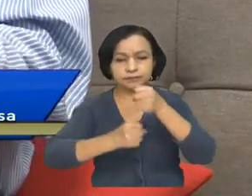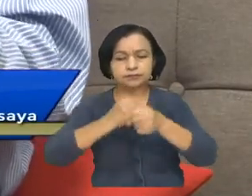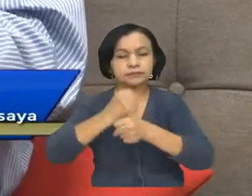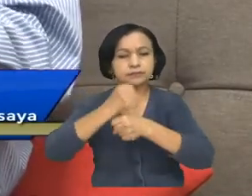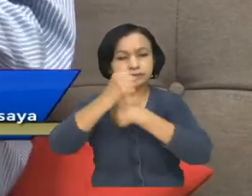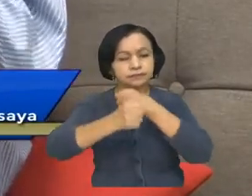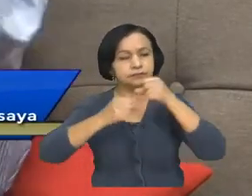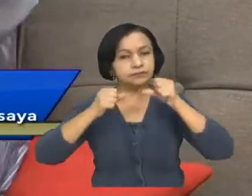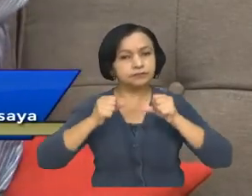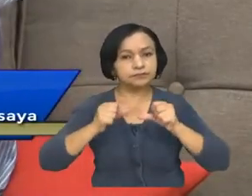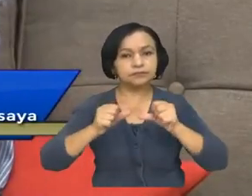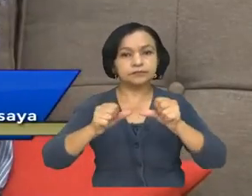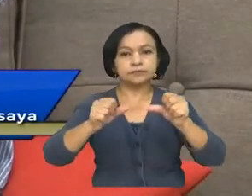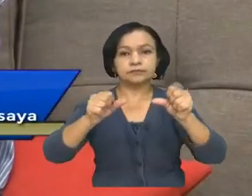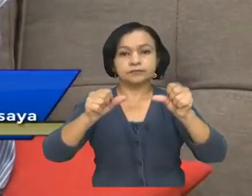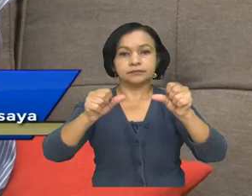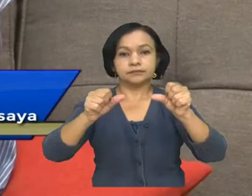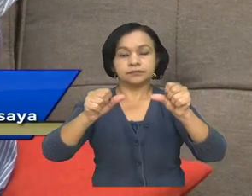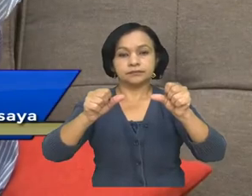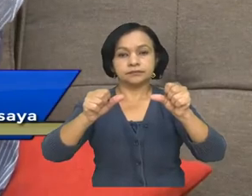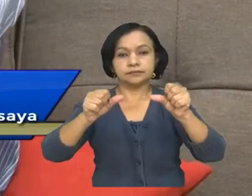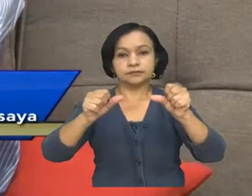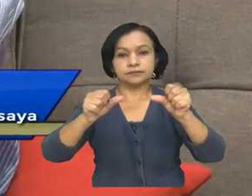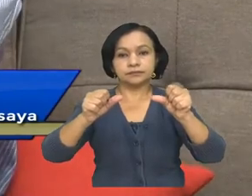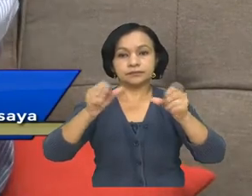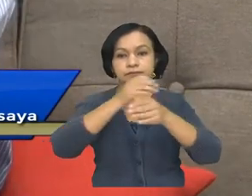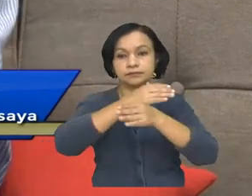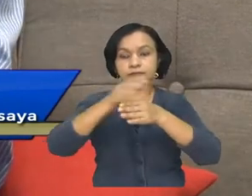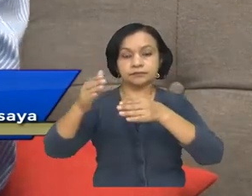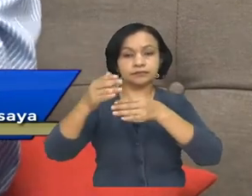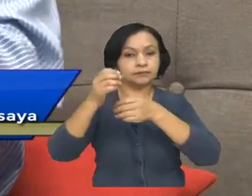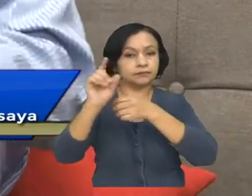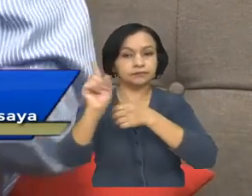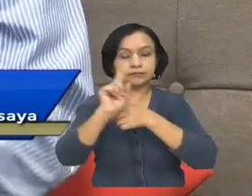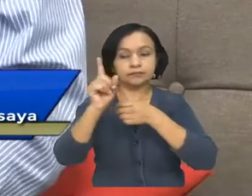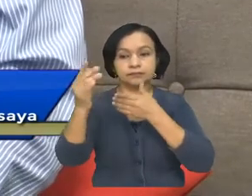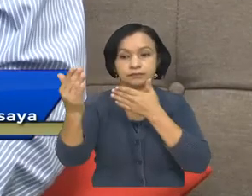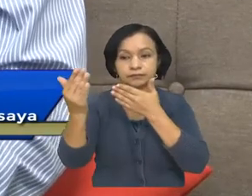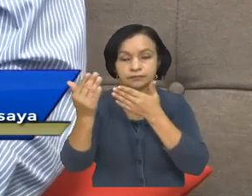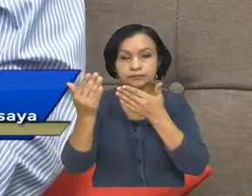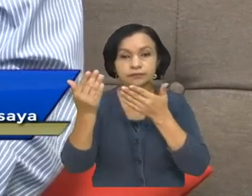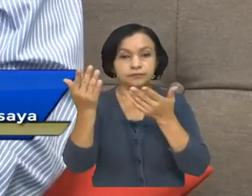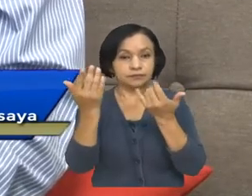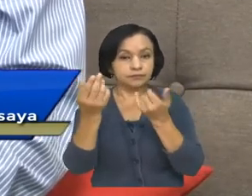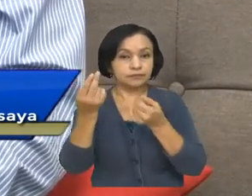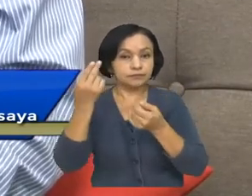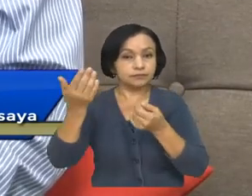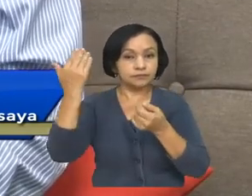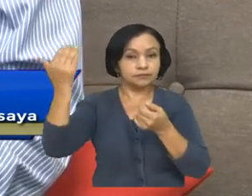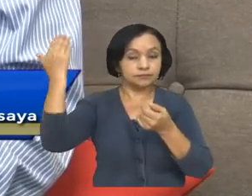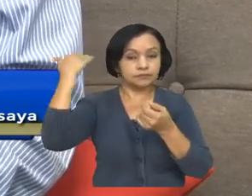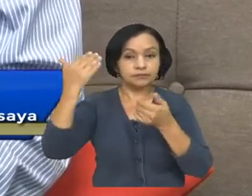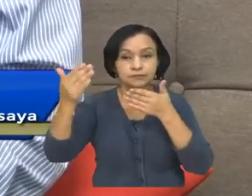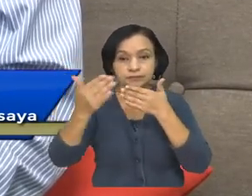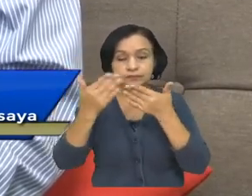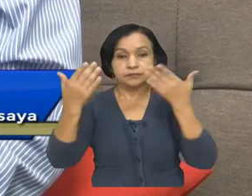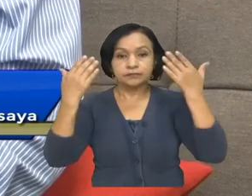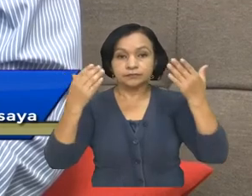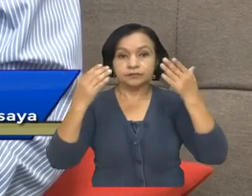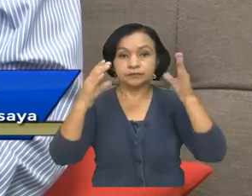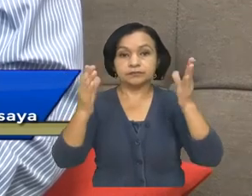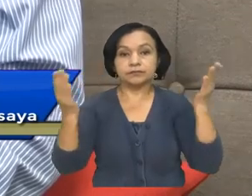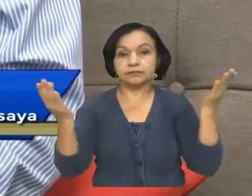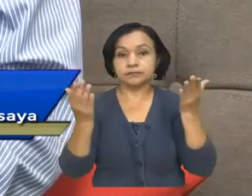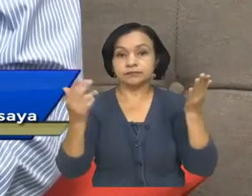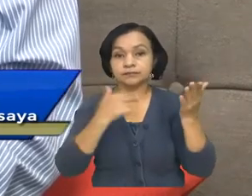años, no va a ser más distante el tiempo, sino va a estar más cercana la historia, porque estos son epopeyas